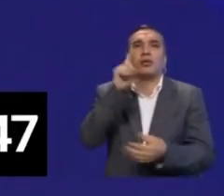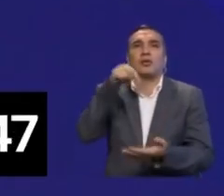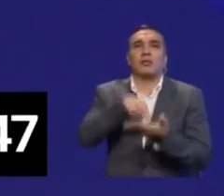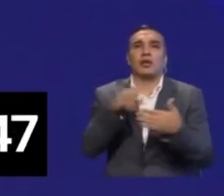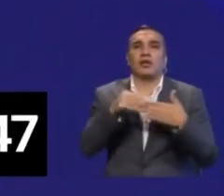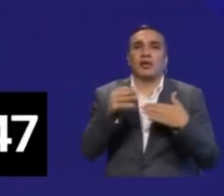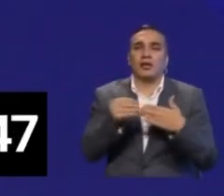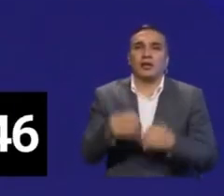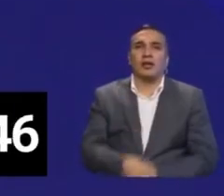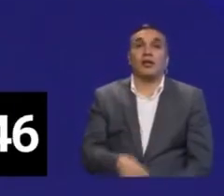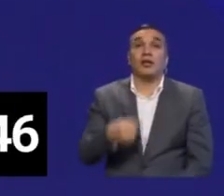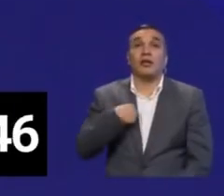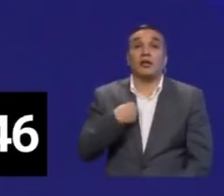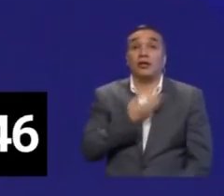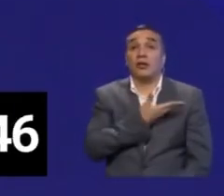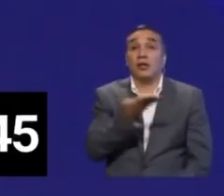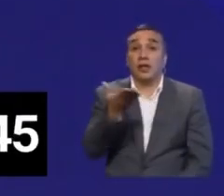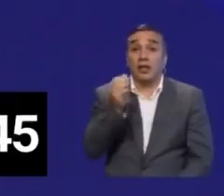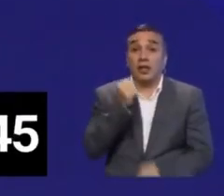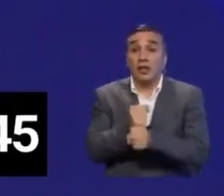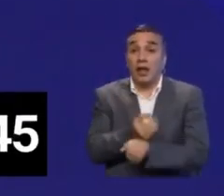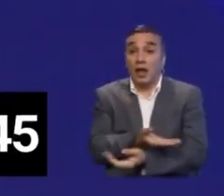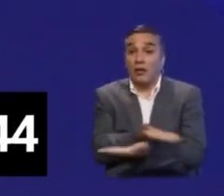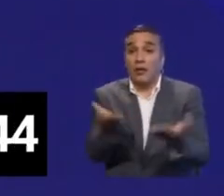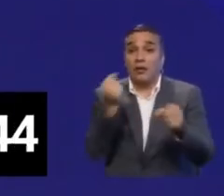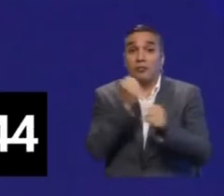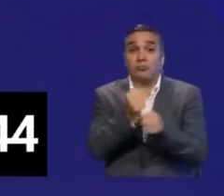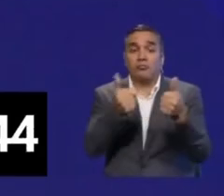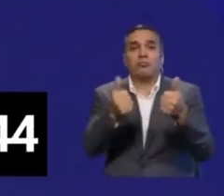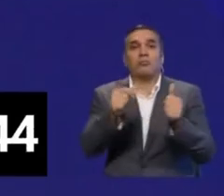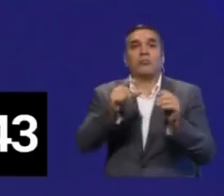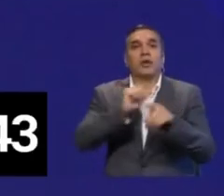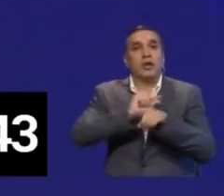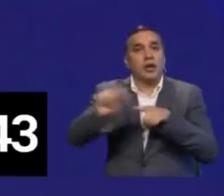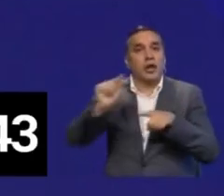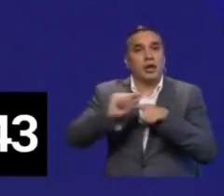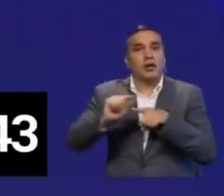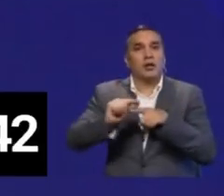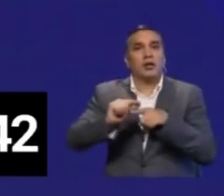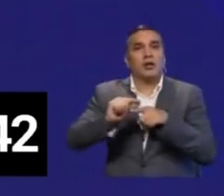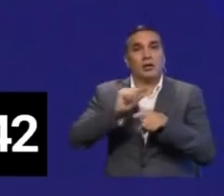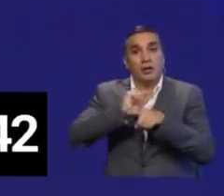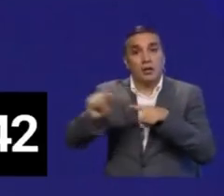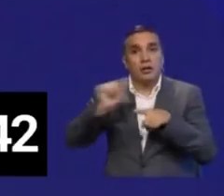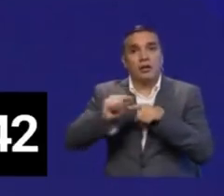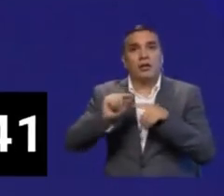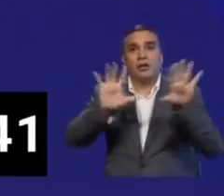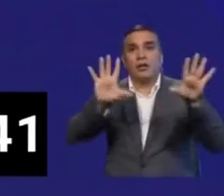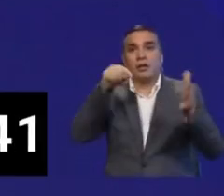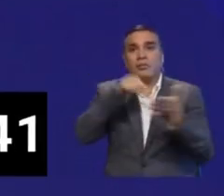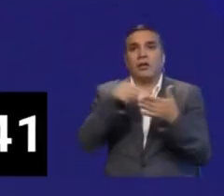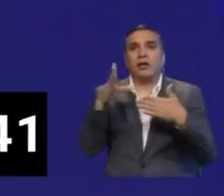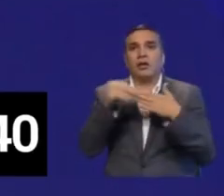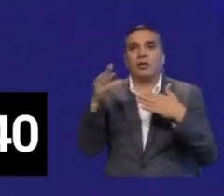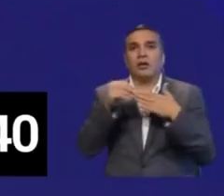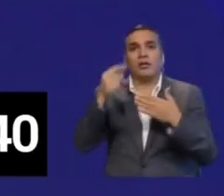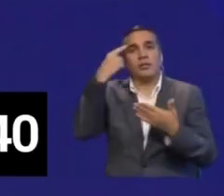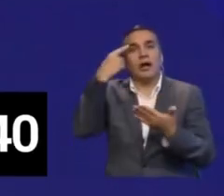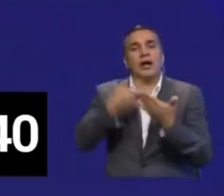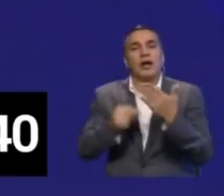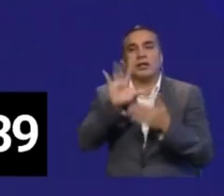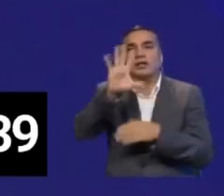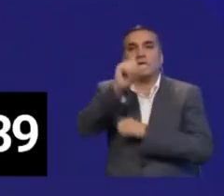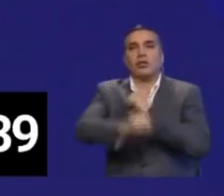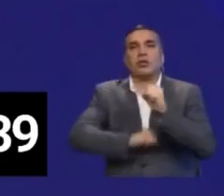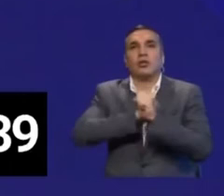$1,000. Yo te voy a dar trabajo, dignidad y créditos. Créditos de $10,000 para